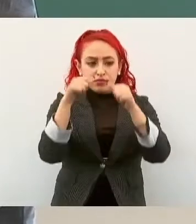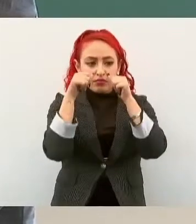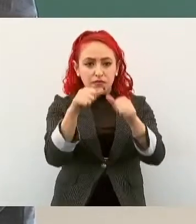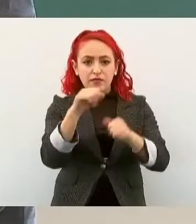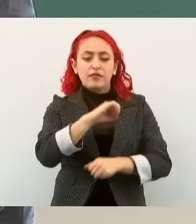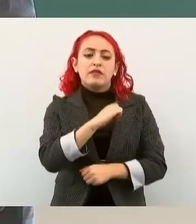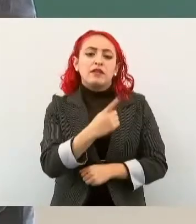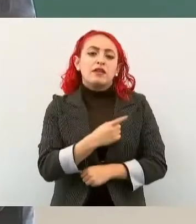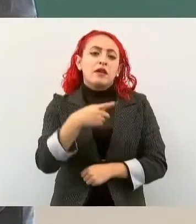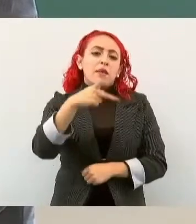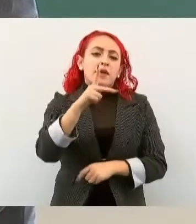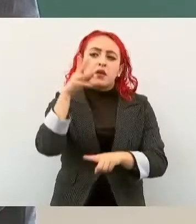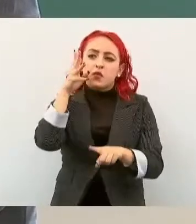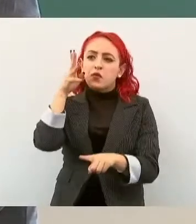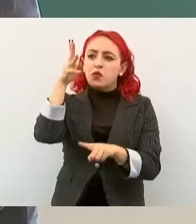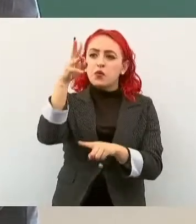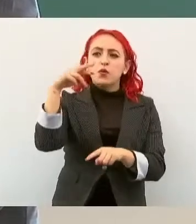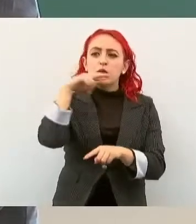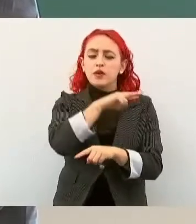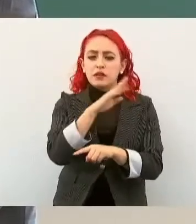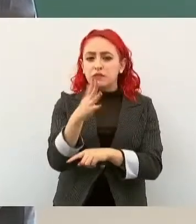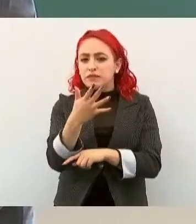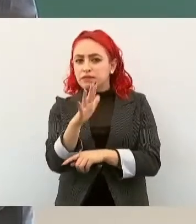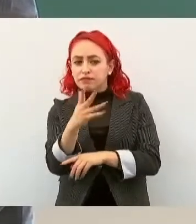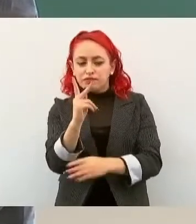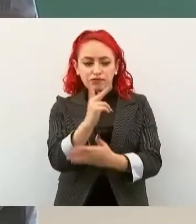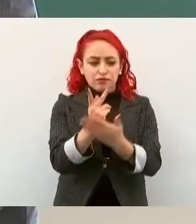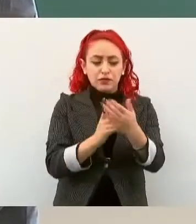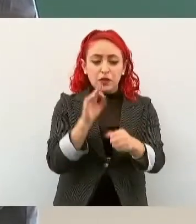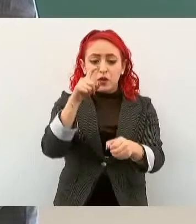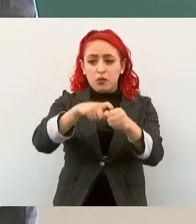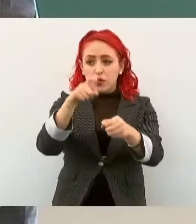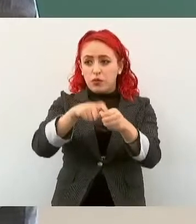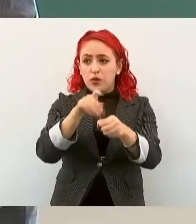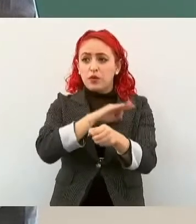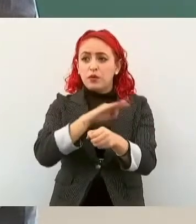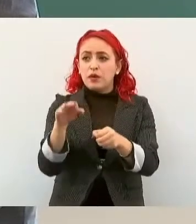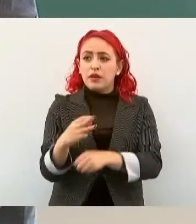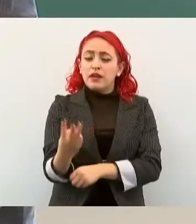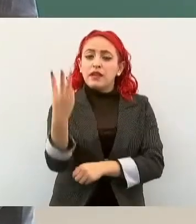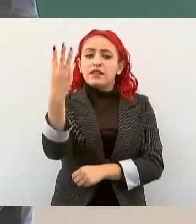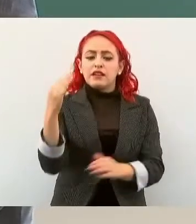salud, pero en el futuro inmediato se estima se podrán incorporar